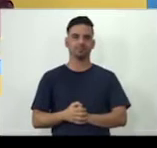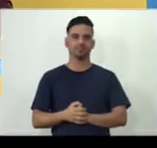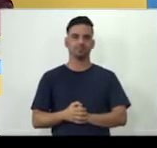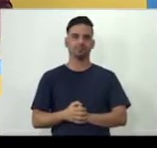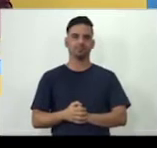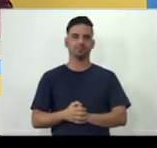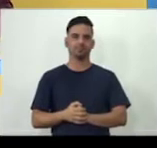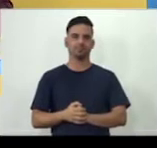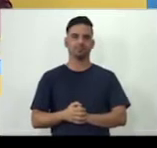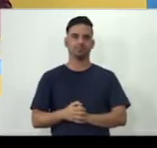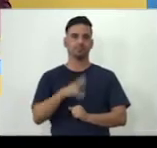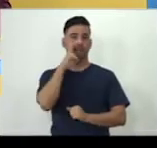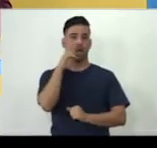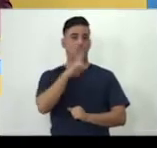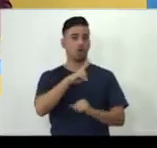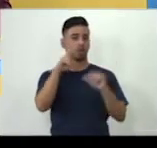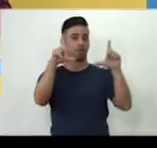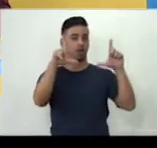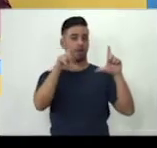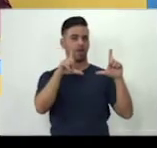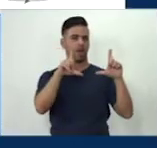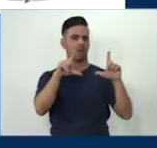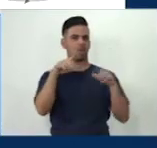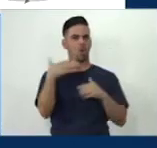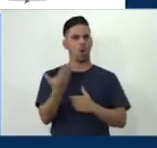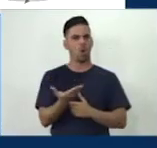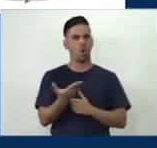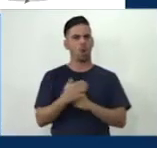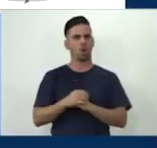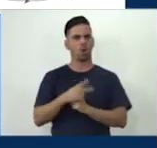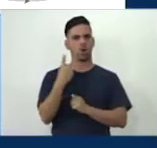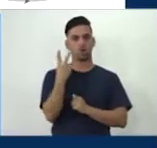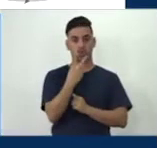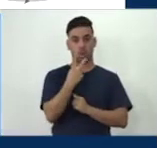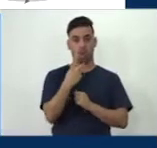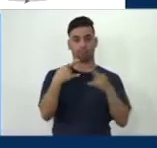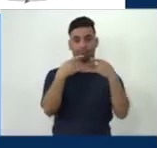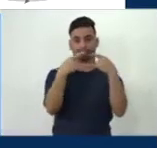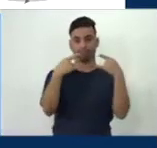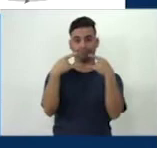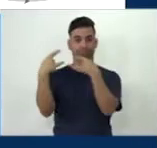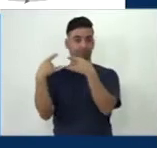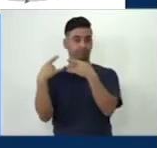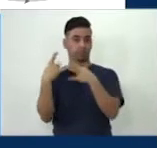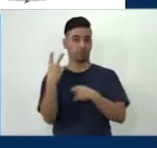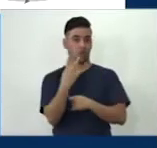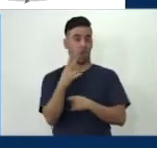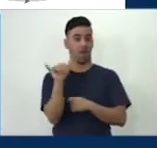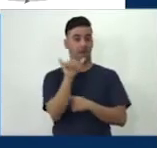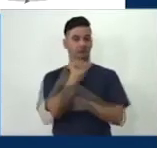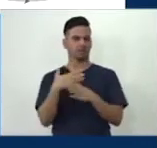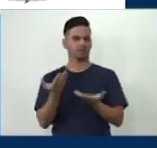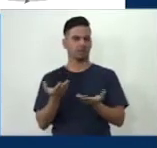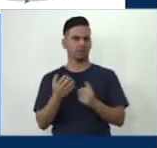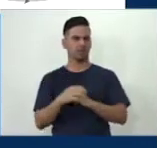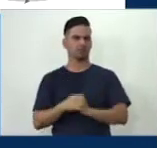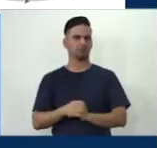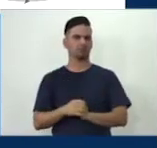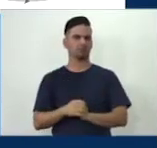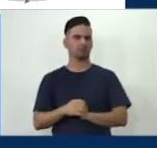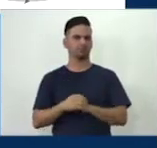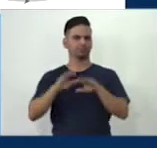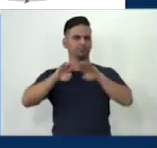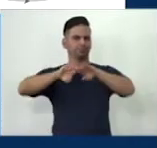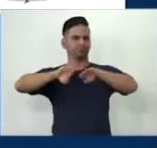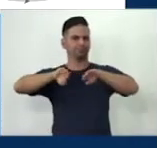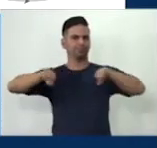Y estamos presentándole ahí en la diapo la interacción de dos imanes con sus polos magnéticos iguales. Por lo tanto, si sus polos magnéticos